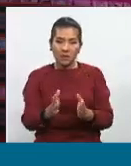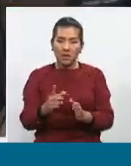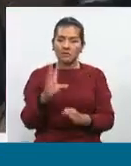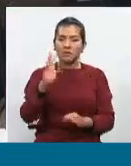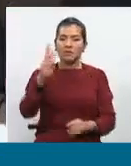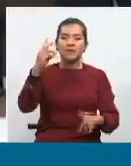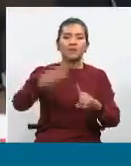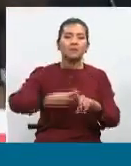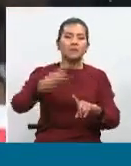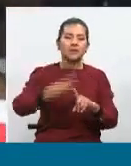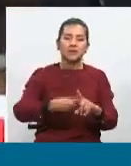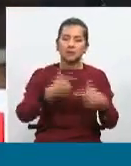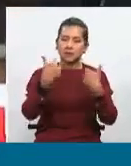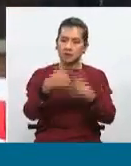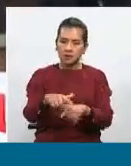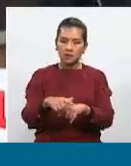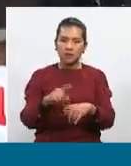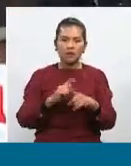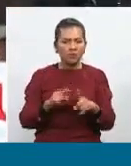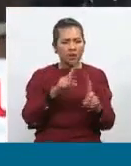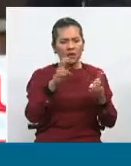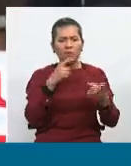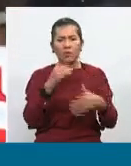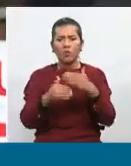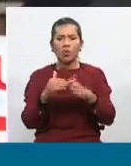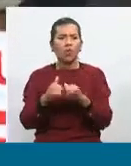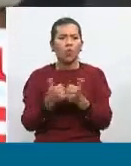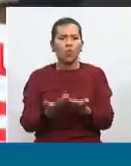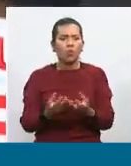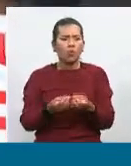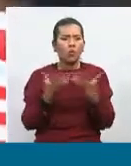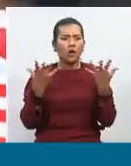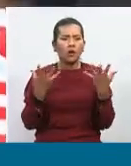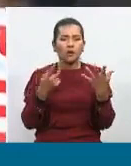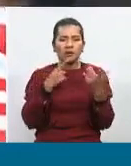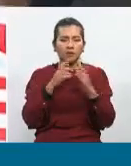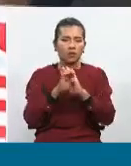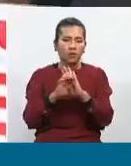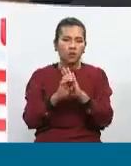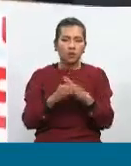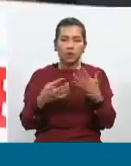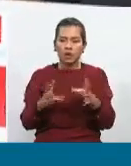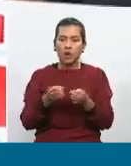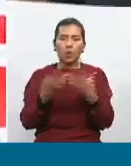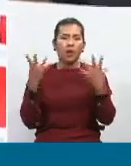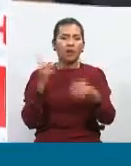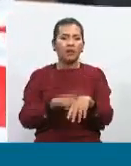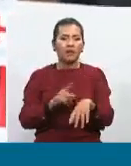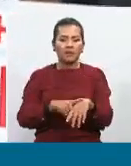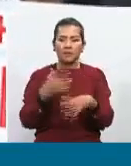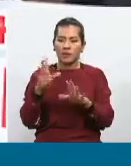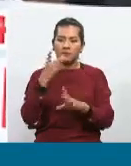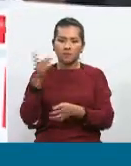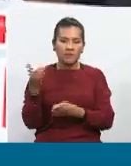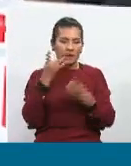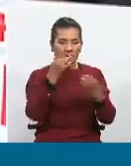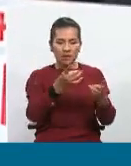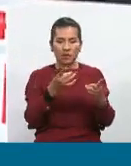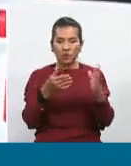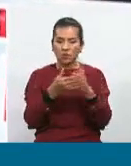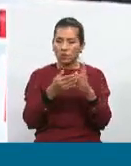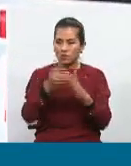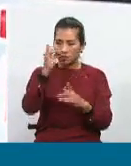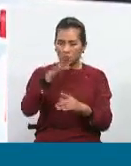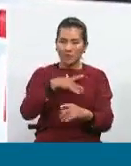6 meses. Pero ¿cuánto tiempo están durando los procesos? Tú pusiste un ejemplo. ¿Cuánto tiempo se ha presentado la denuncia contra el señor